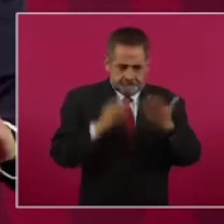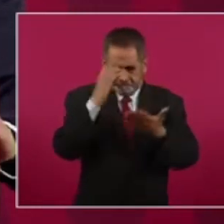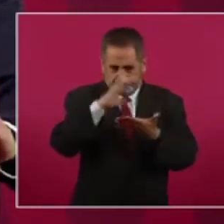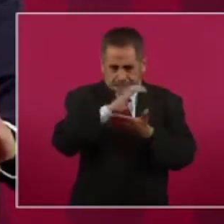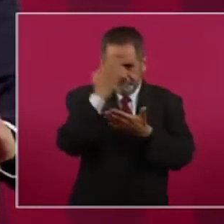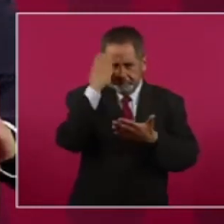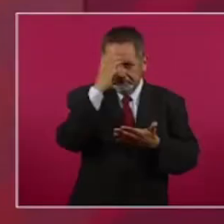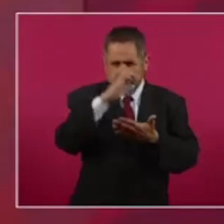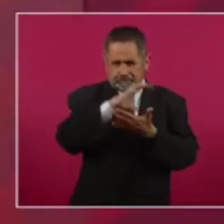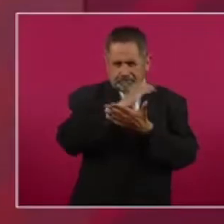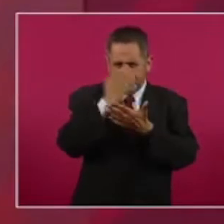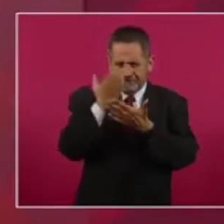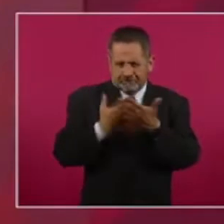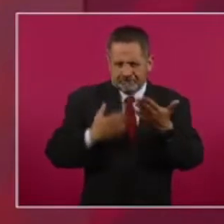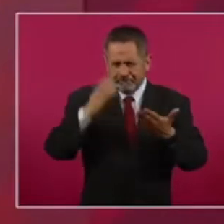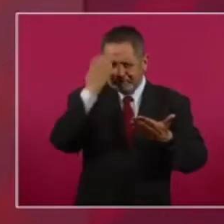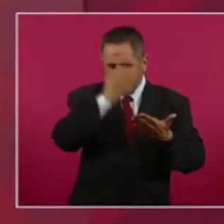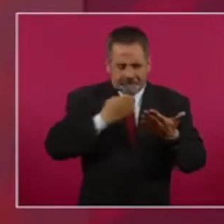los contratos